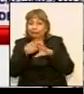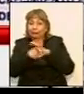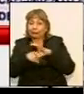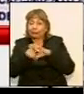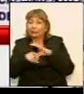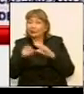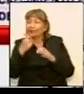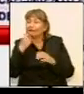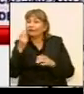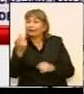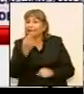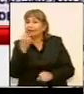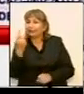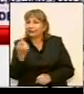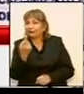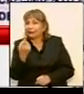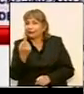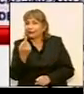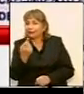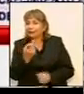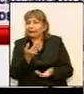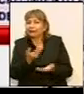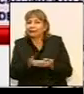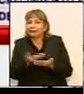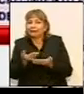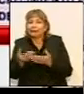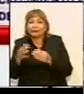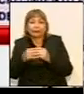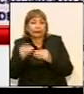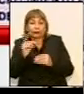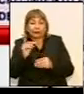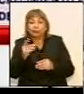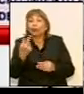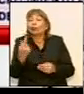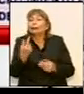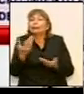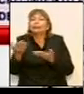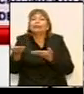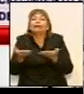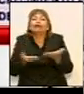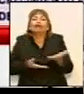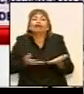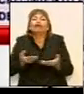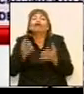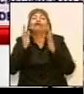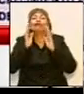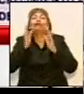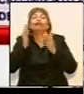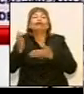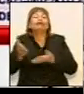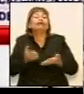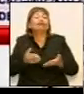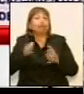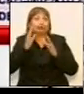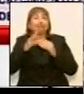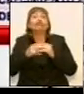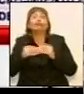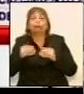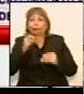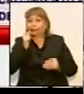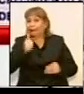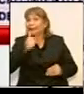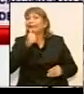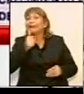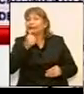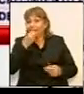está no solamente en los productos, sino en los servicios que se demandan. Y muchos productos y servicios ya ganaron